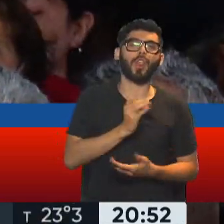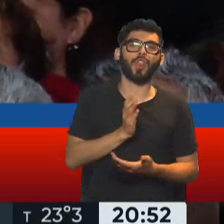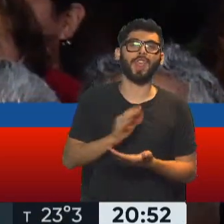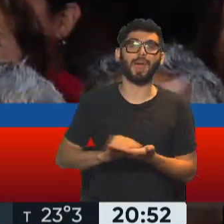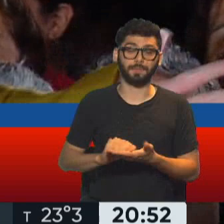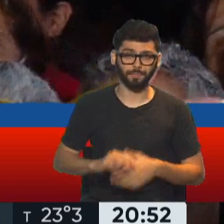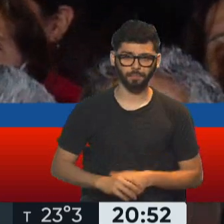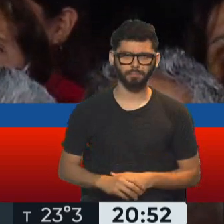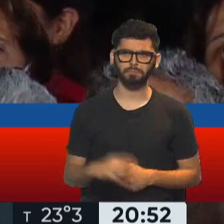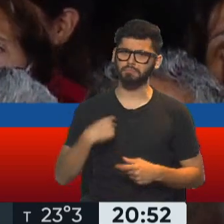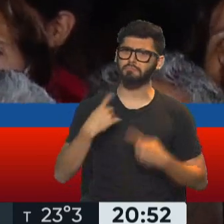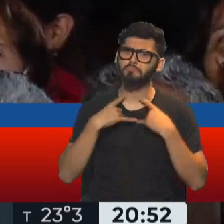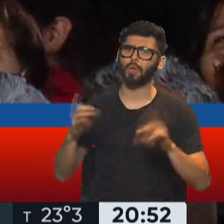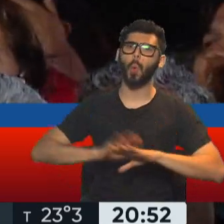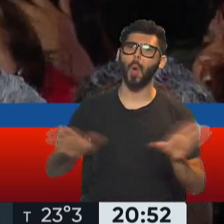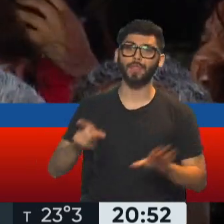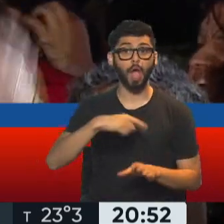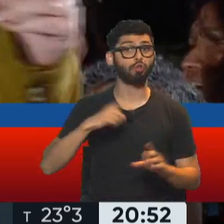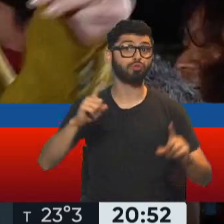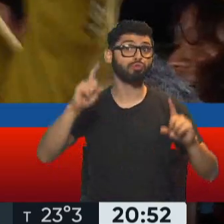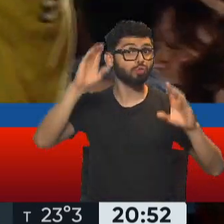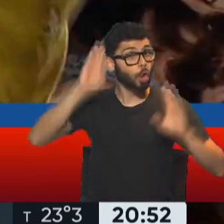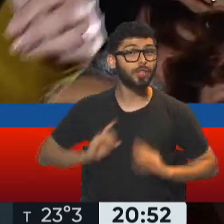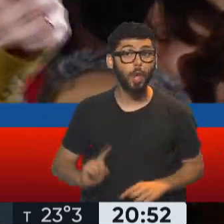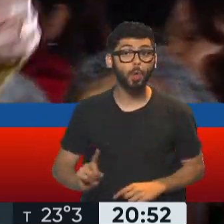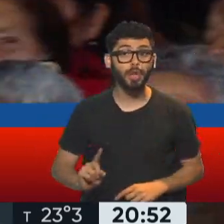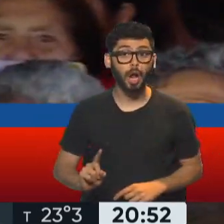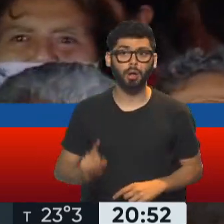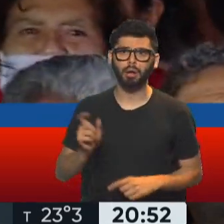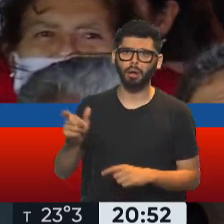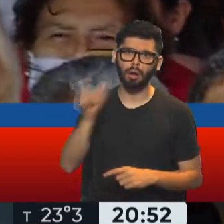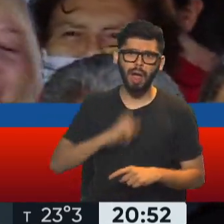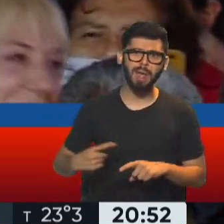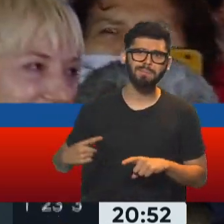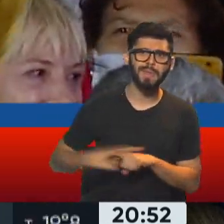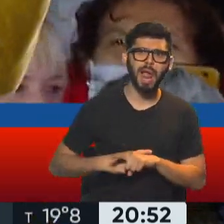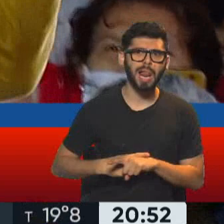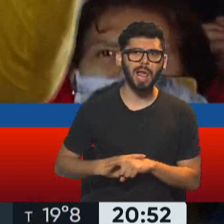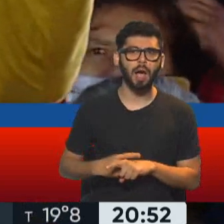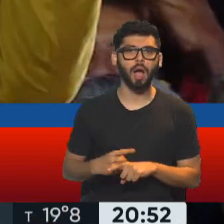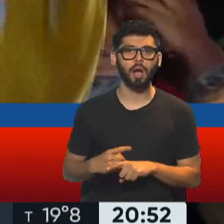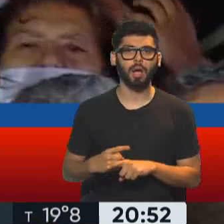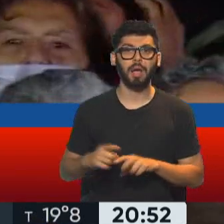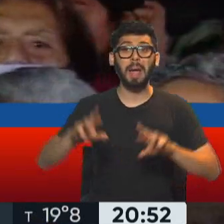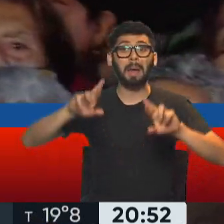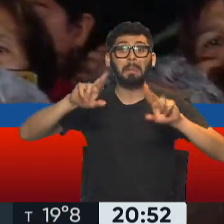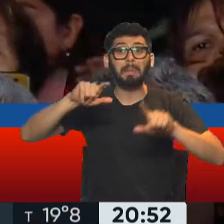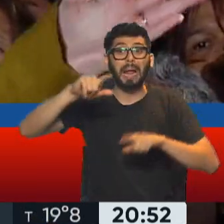no nos escucharon. Nos respondieron con peleas, con el plan